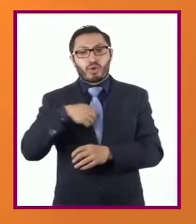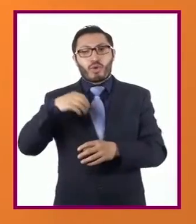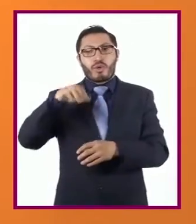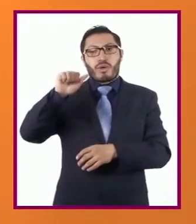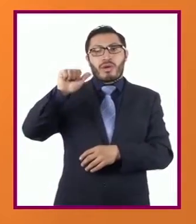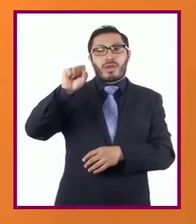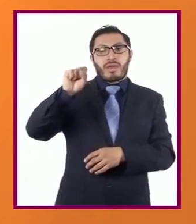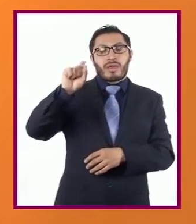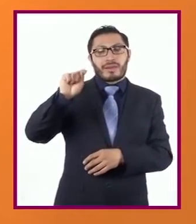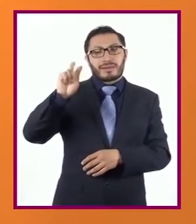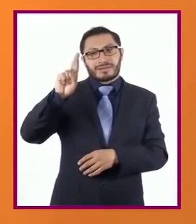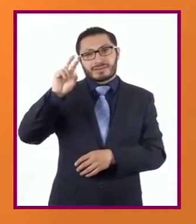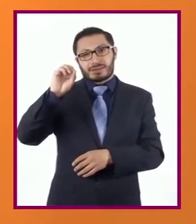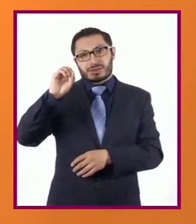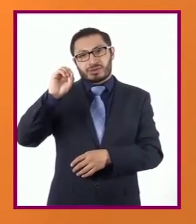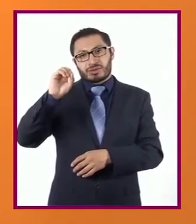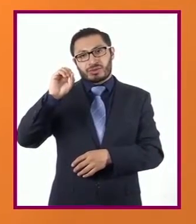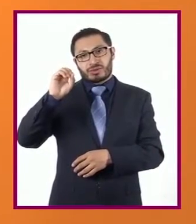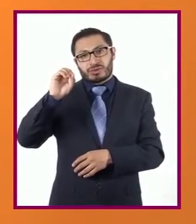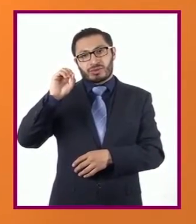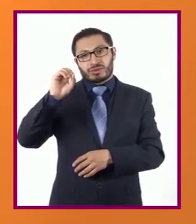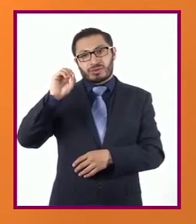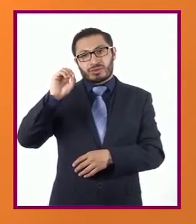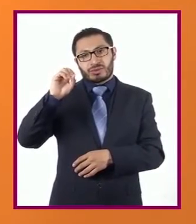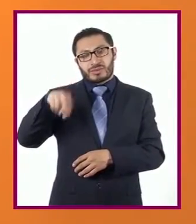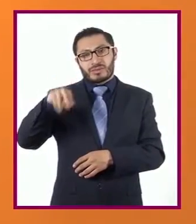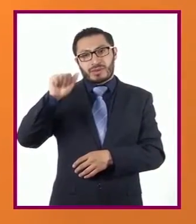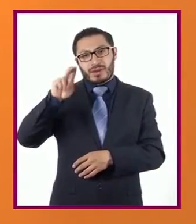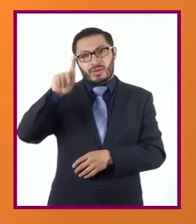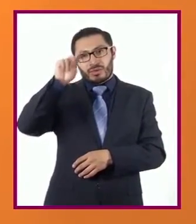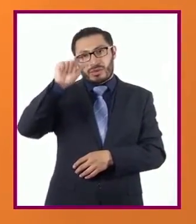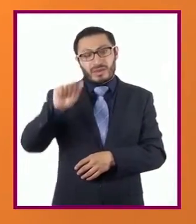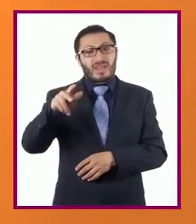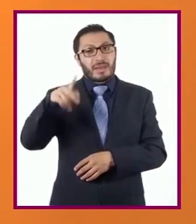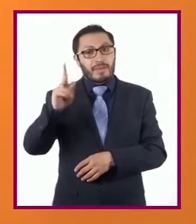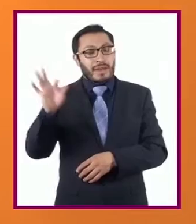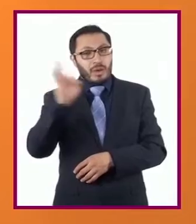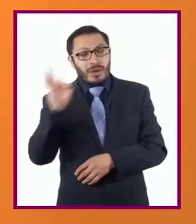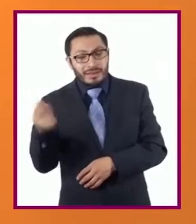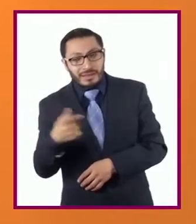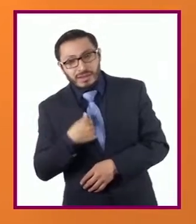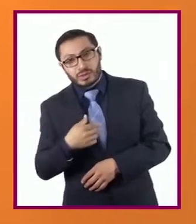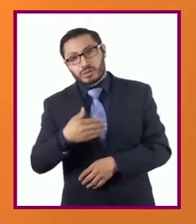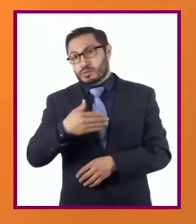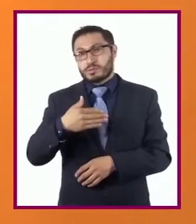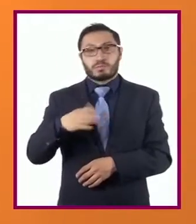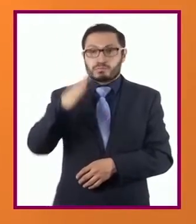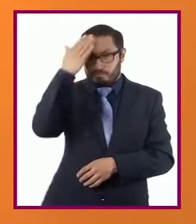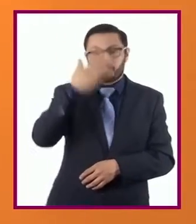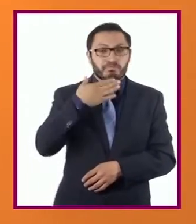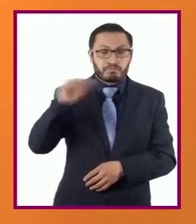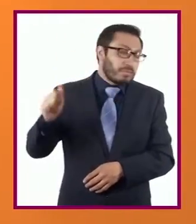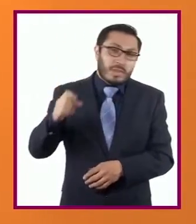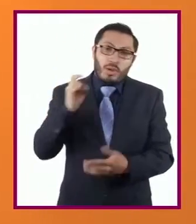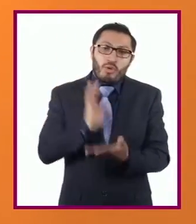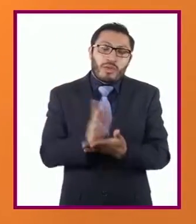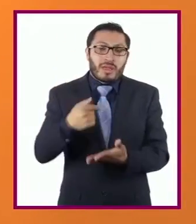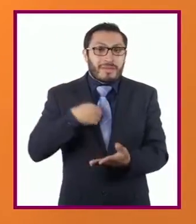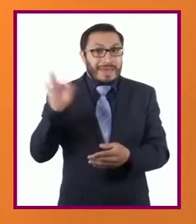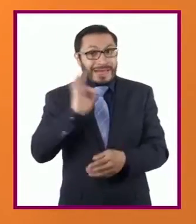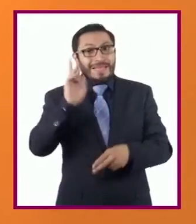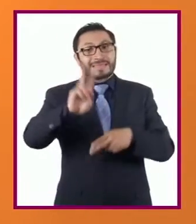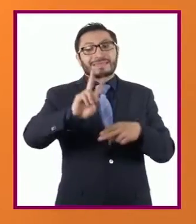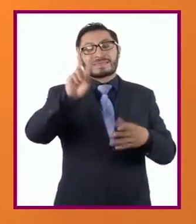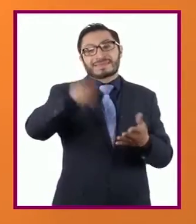tengo esas habilidades y a lo mejor soy muy buena para danza, ¿no? Entonces, cada uno de nosotros tiene